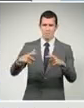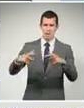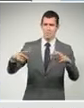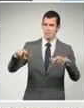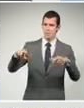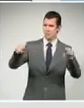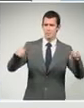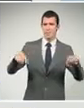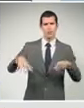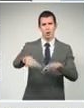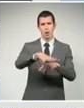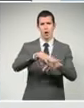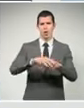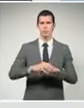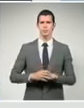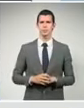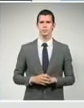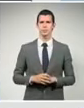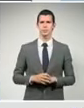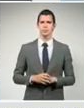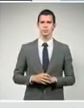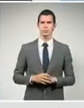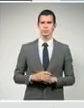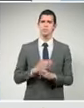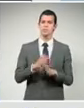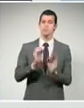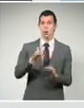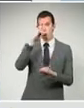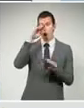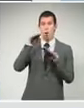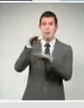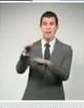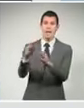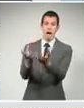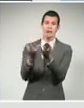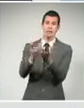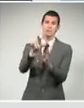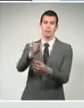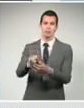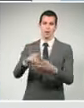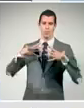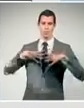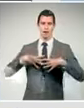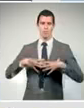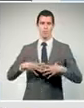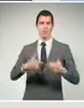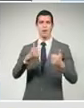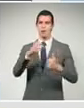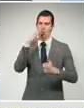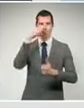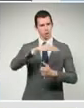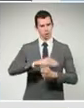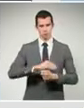quiere decir personas que están activas con la COVID, que no se han recuperado de la enfermedad.